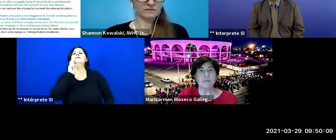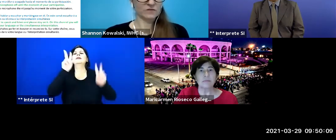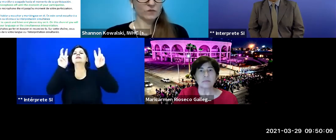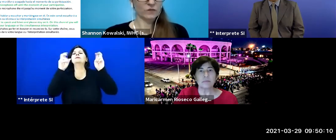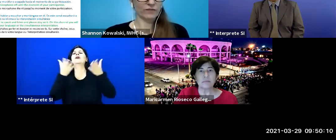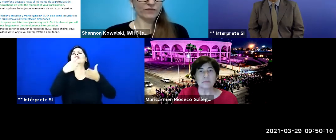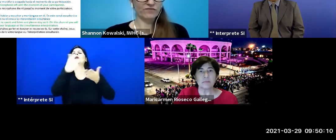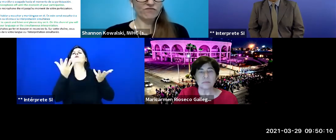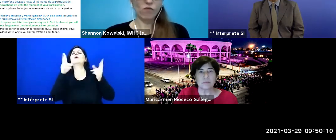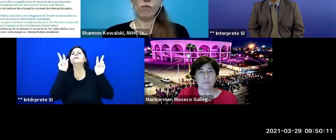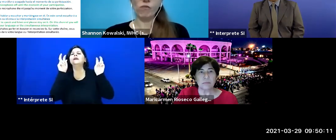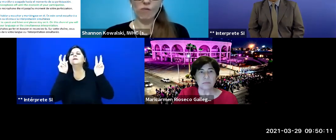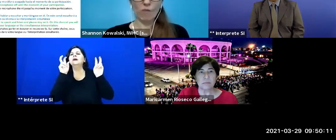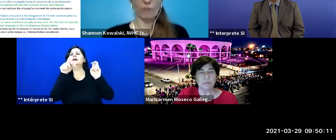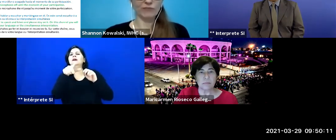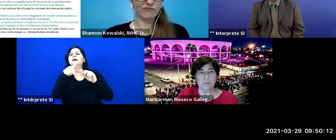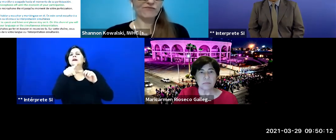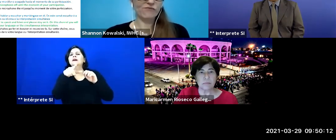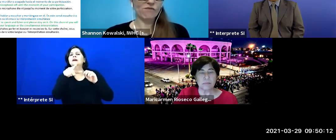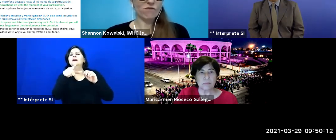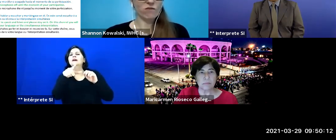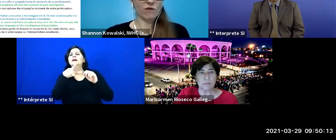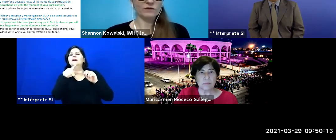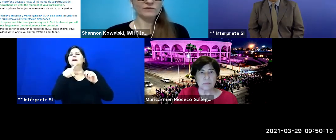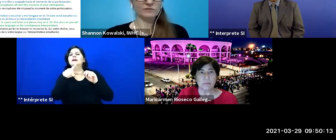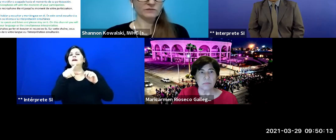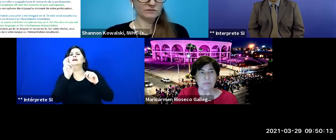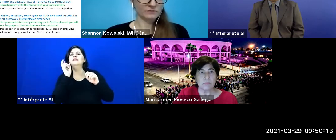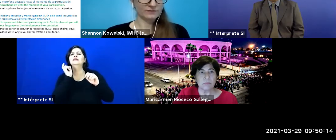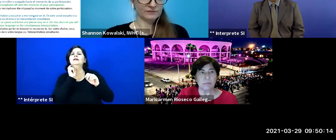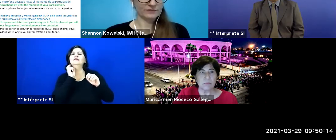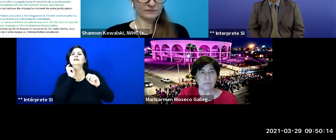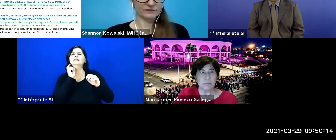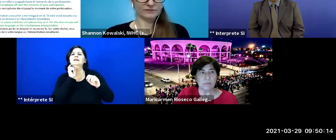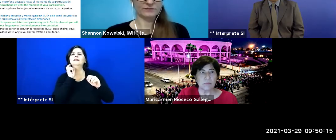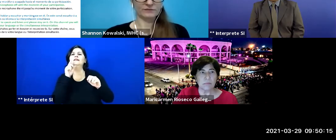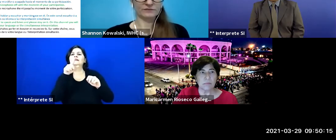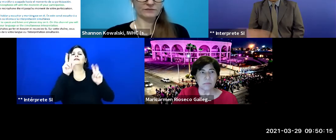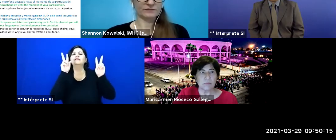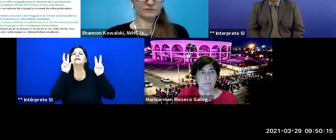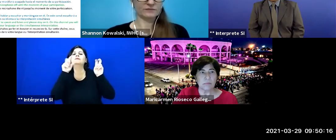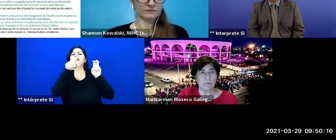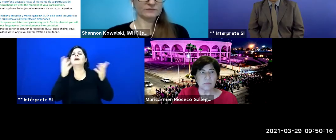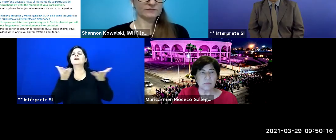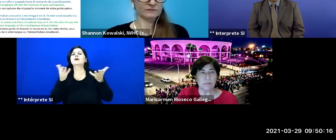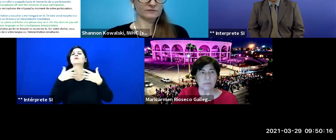¿Los intérpretes permanecen o las cámaras abiertas? Sí, permanecen. Ellos. Gracias. Sí.